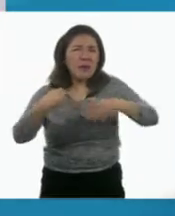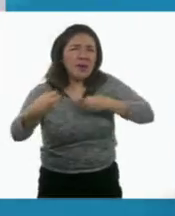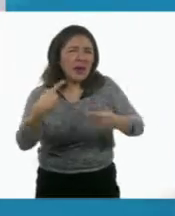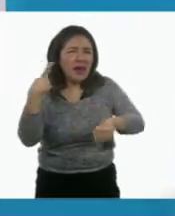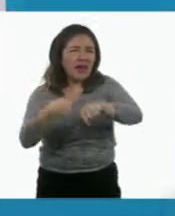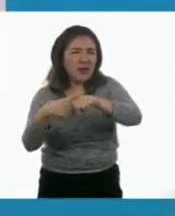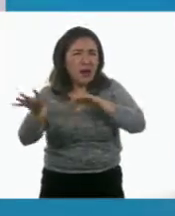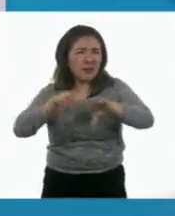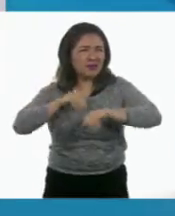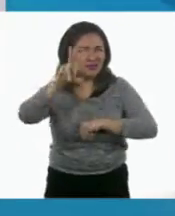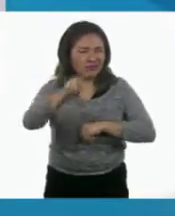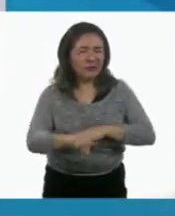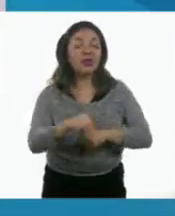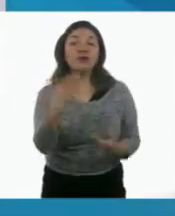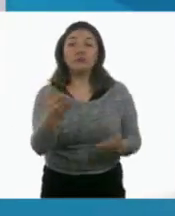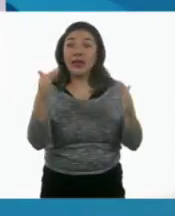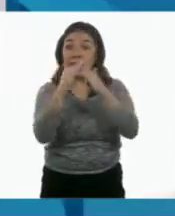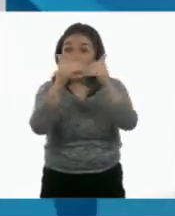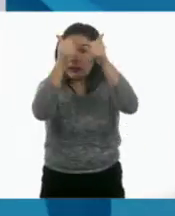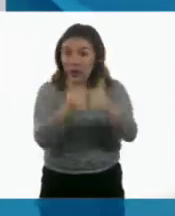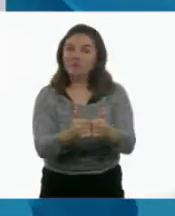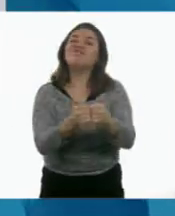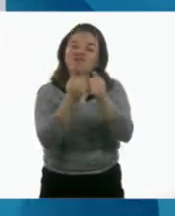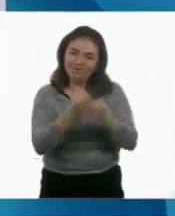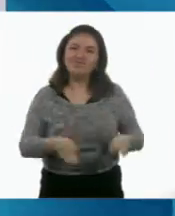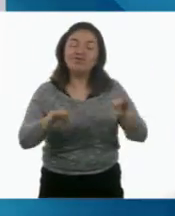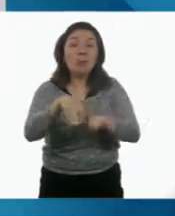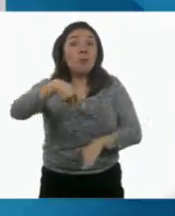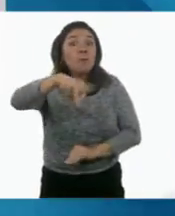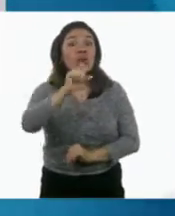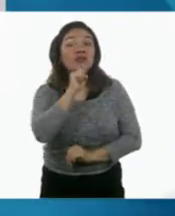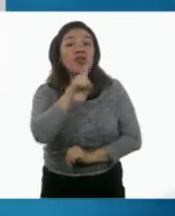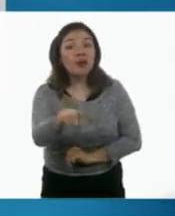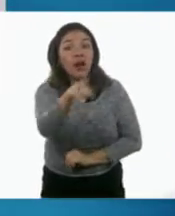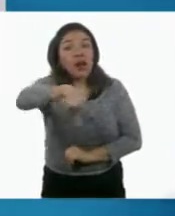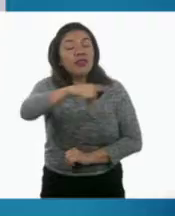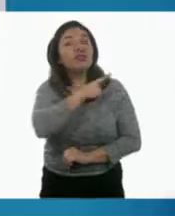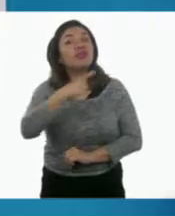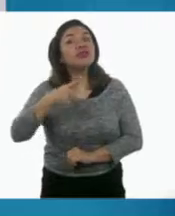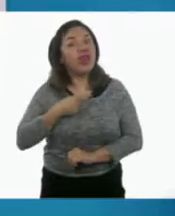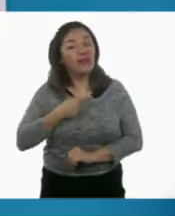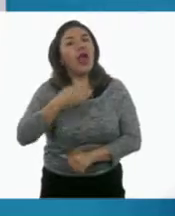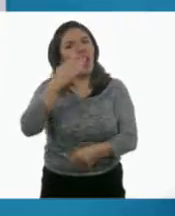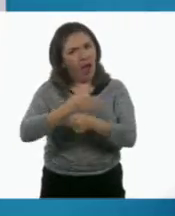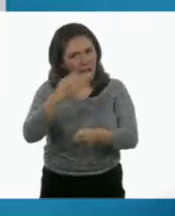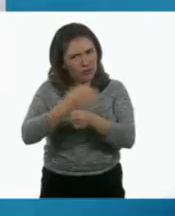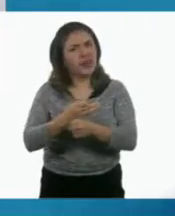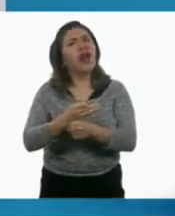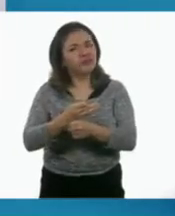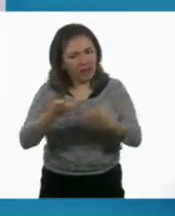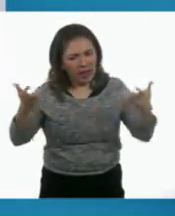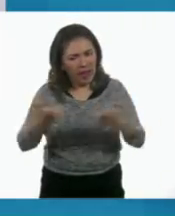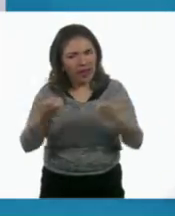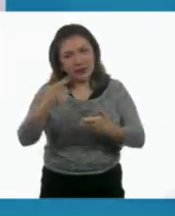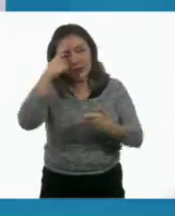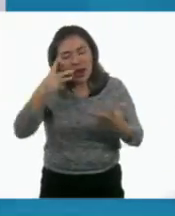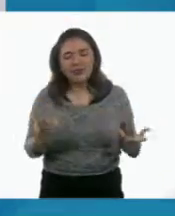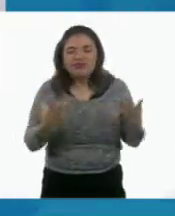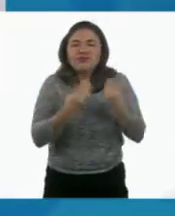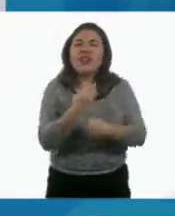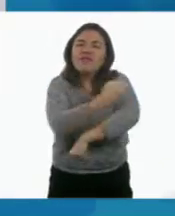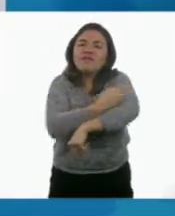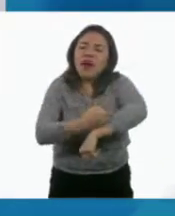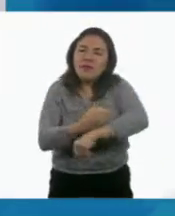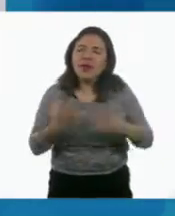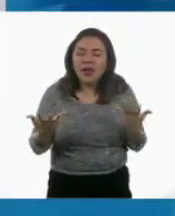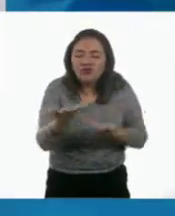contagiarnos. Estar en casa es una de ellas, pero además también es un muy buen momento para estar cerca de la